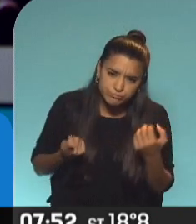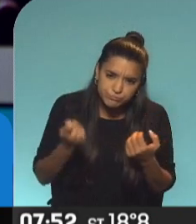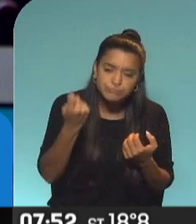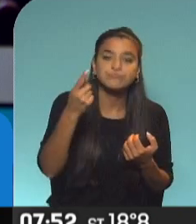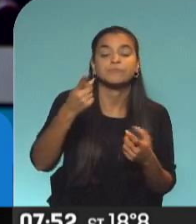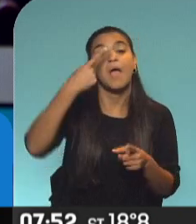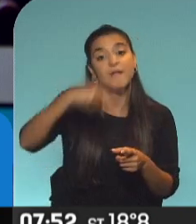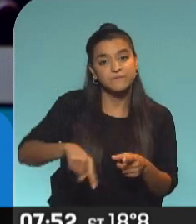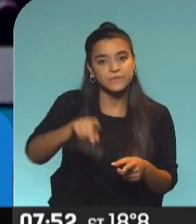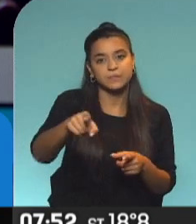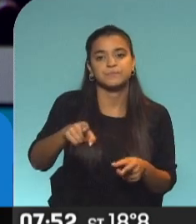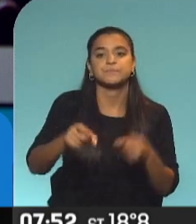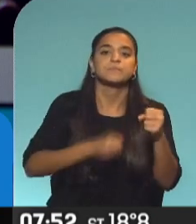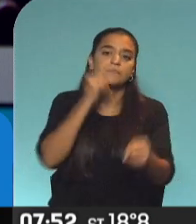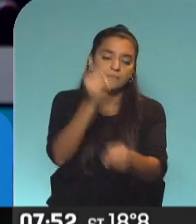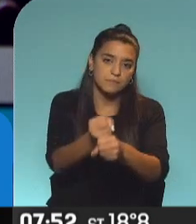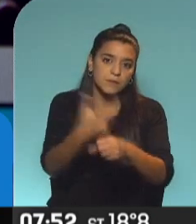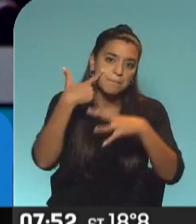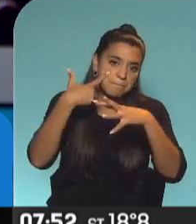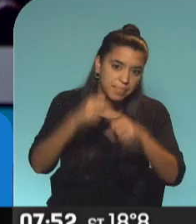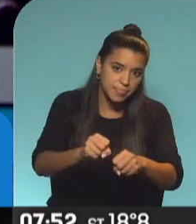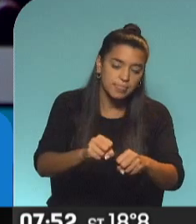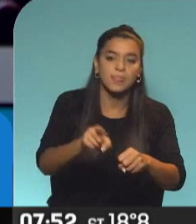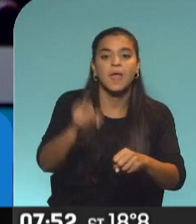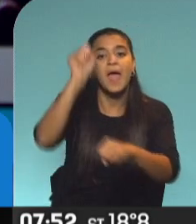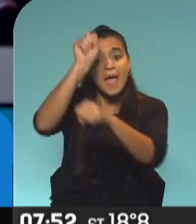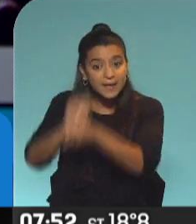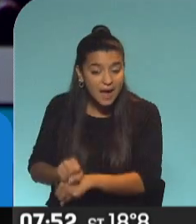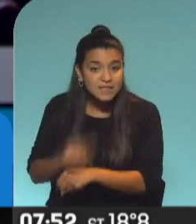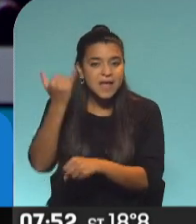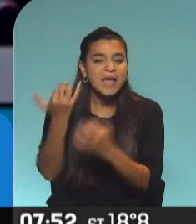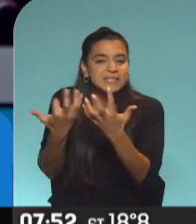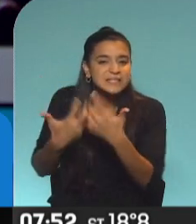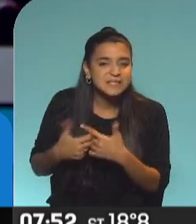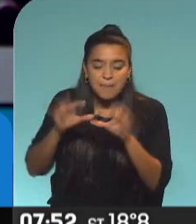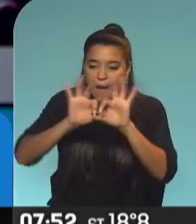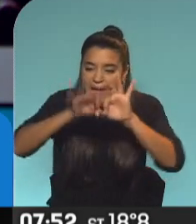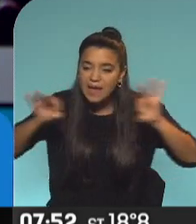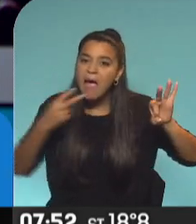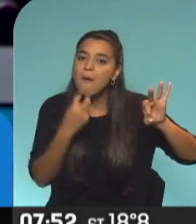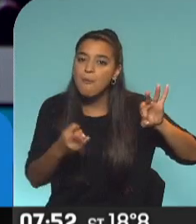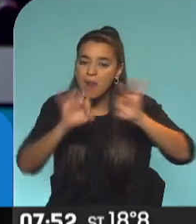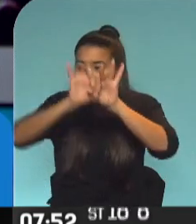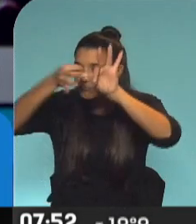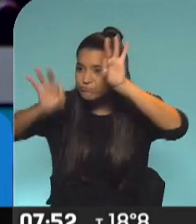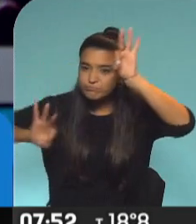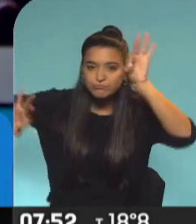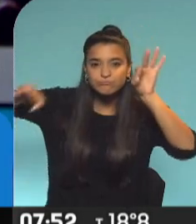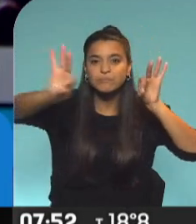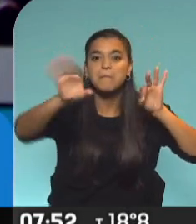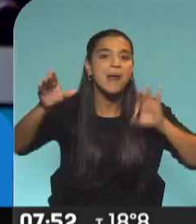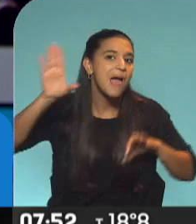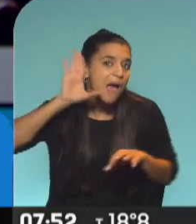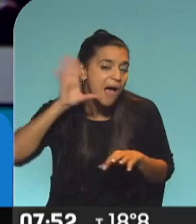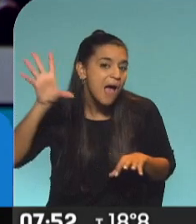llegó finalmente hasta que se descubrió que en las cárceles había un sistema de cableado alambrado como nos llamaban para